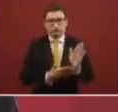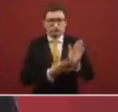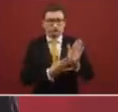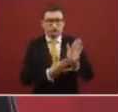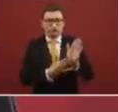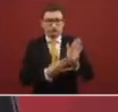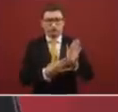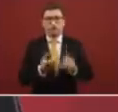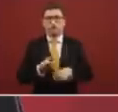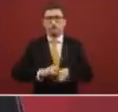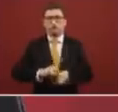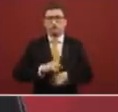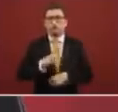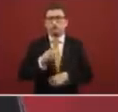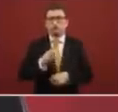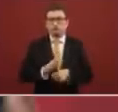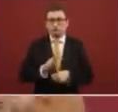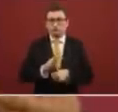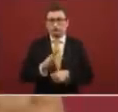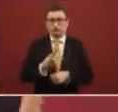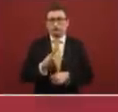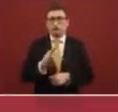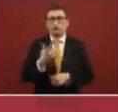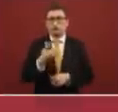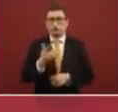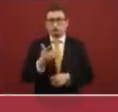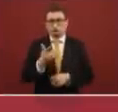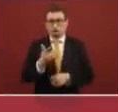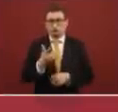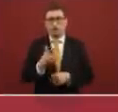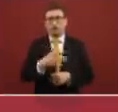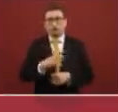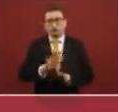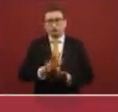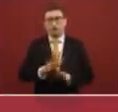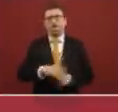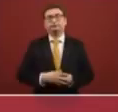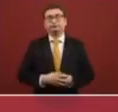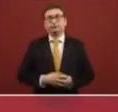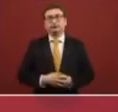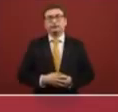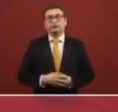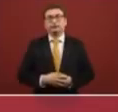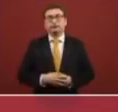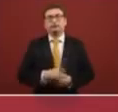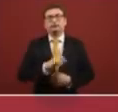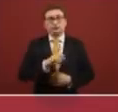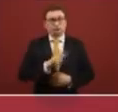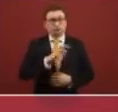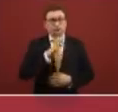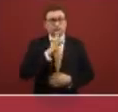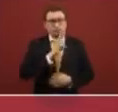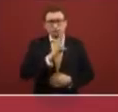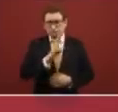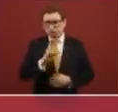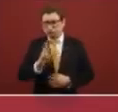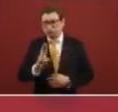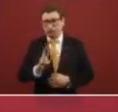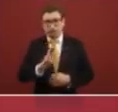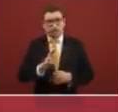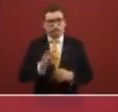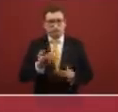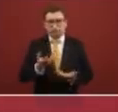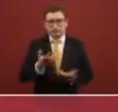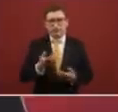el día 1 de julio y pueda dar respuesta sobre lo